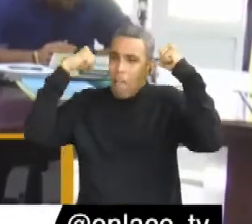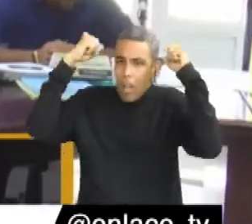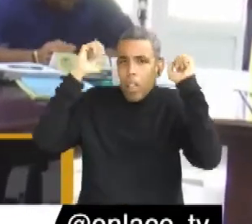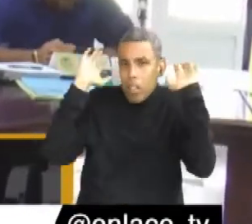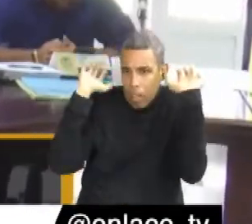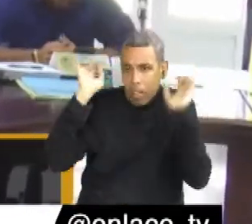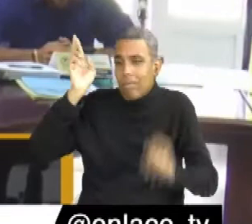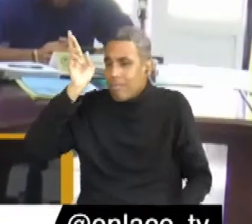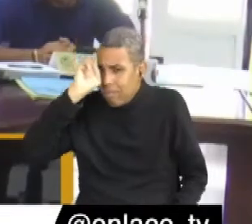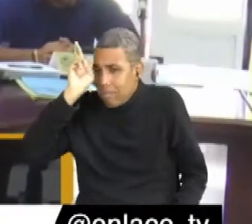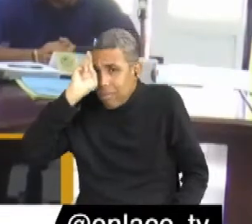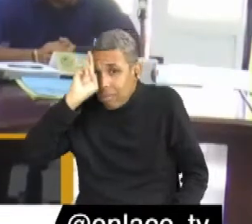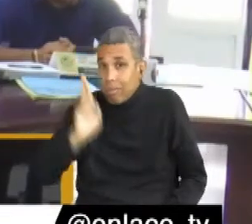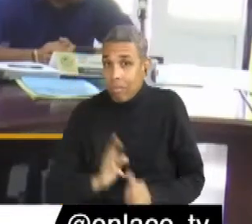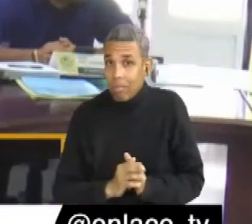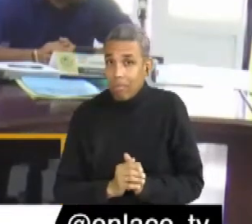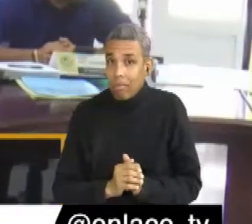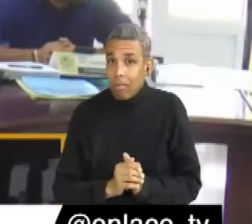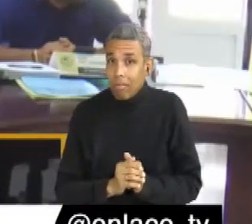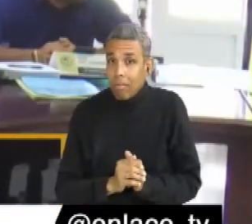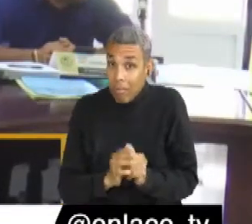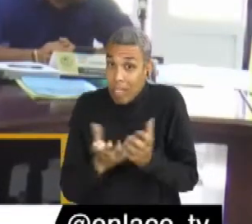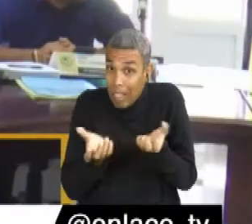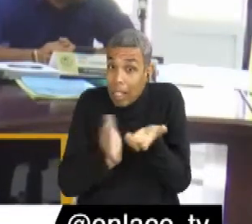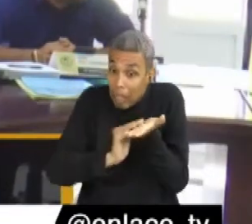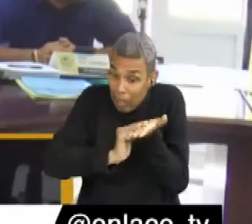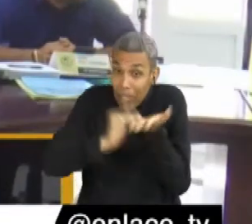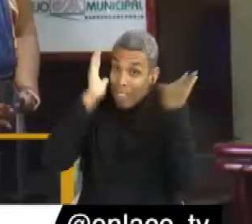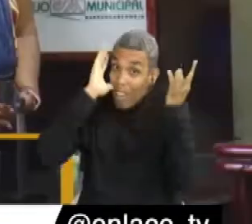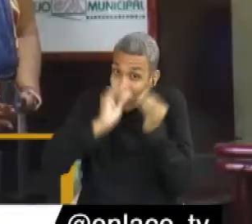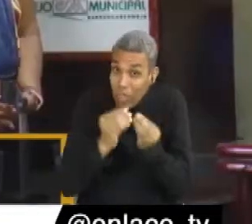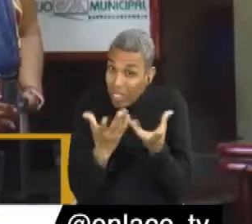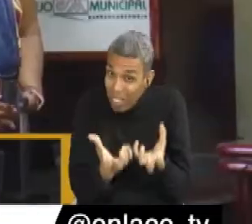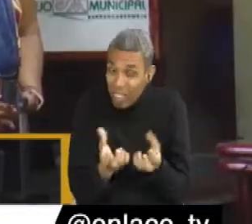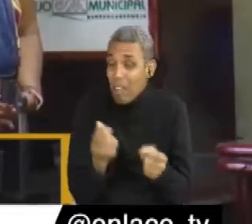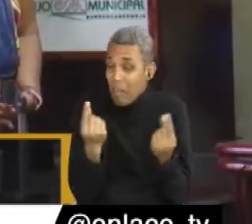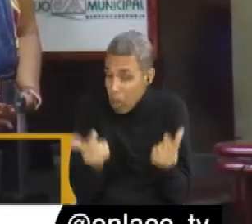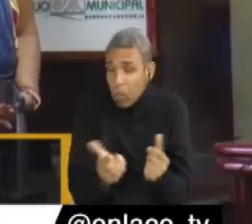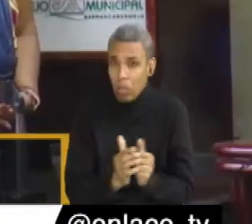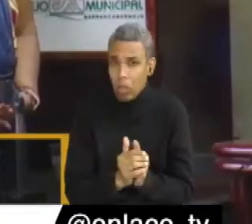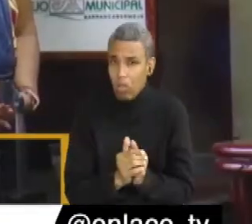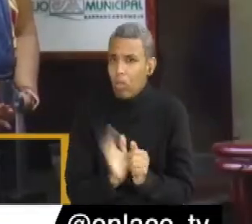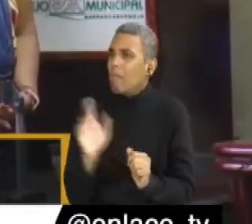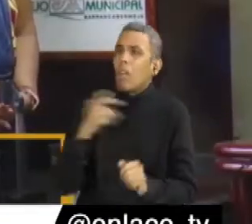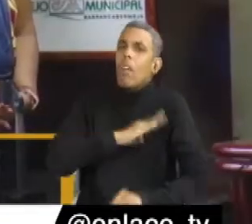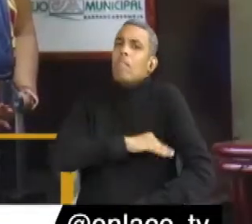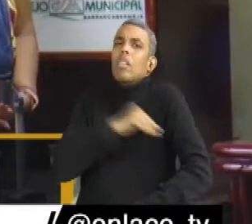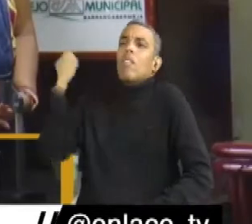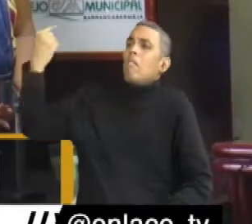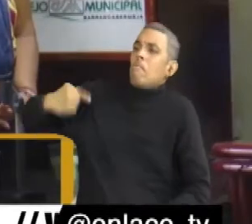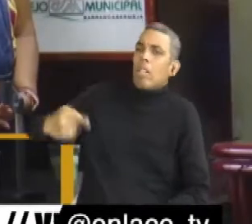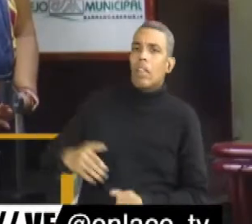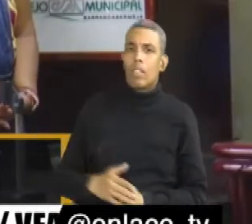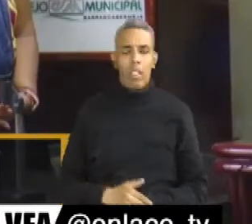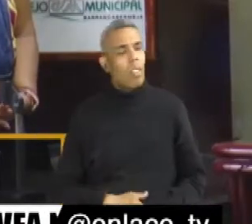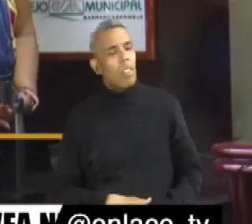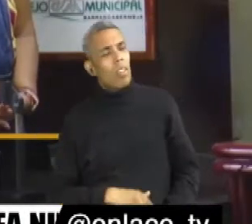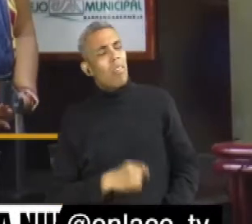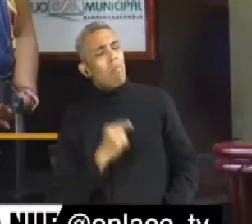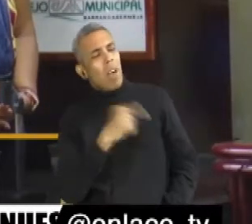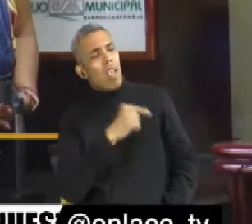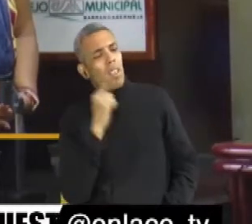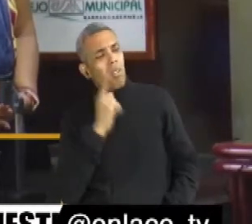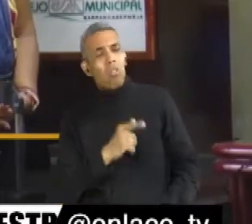que buscar la forma de llegar a un acuerdo lo antes posible, en qué medida, en que los niños son los que son más afectados por el